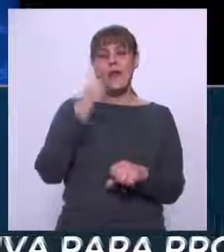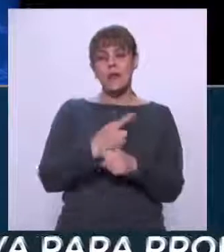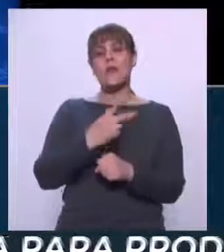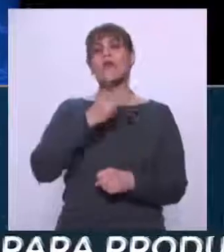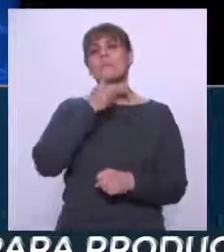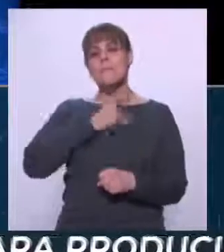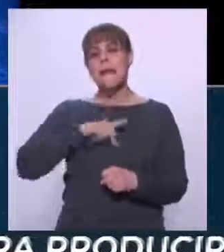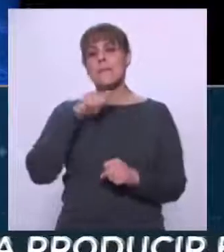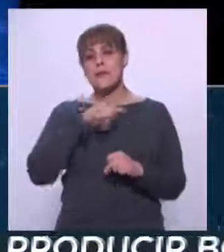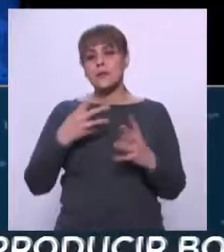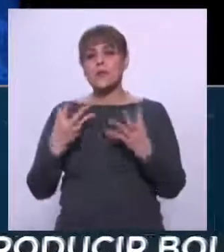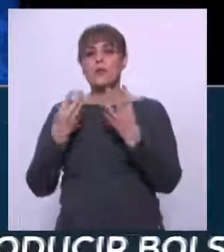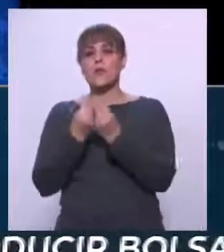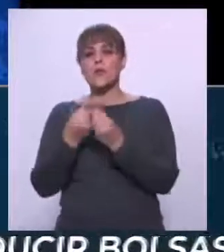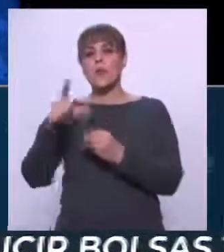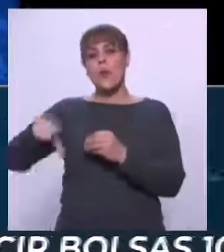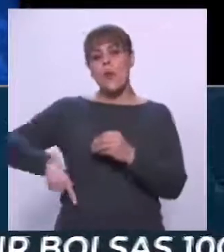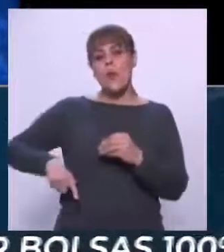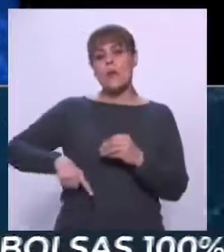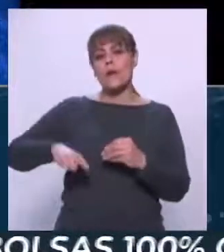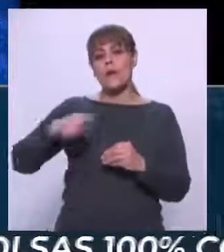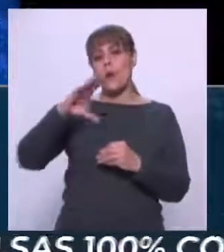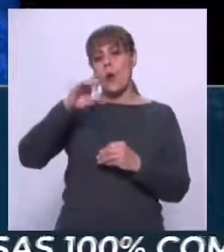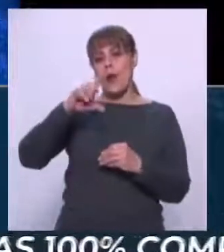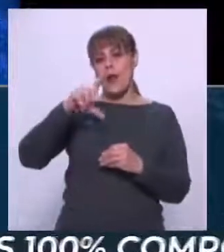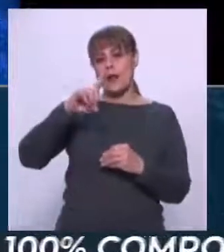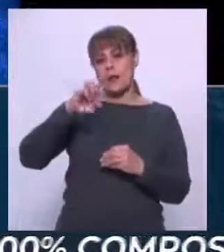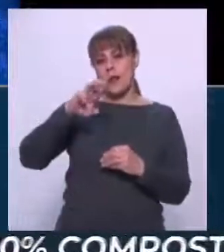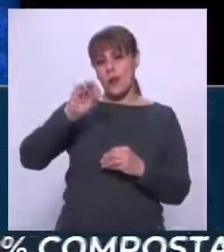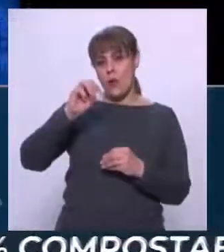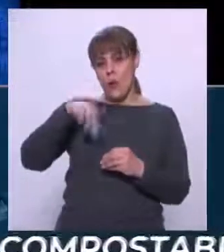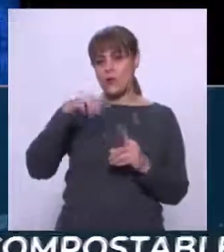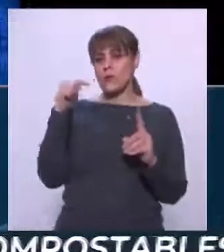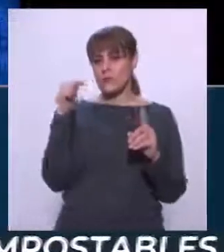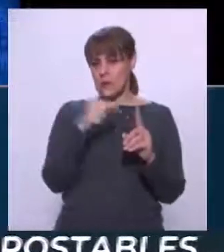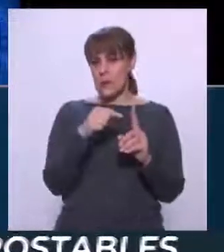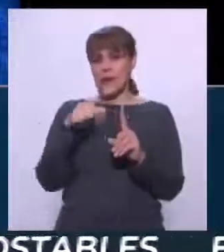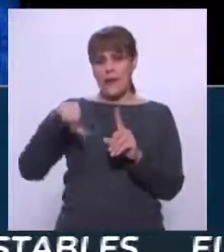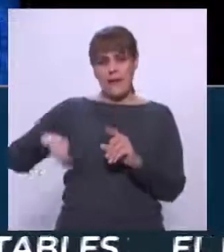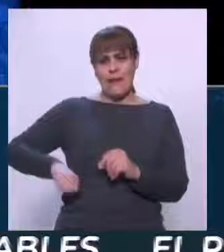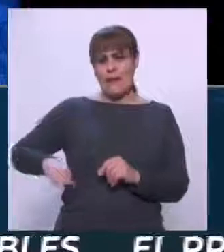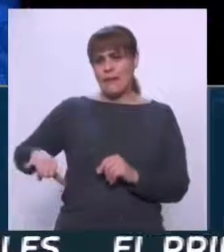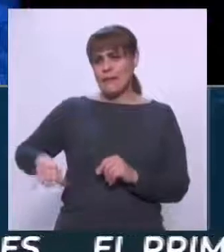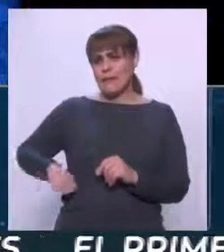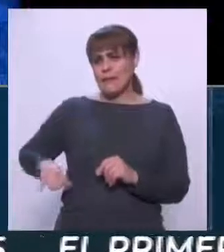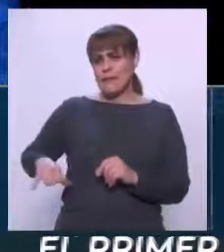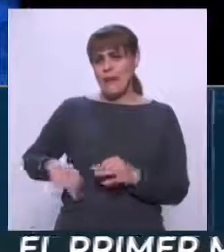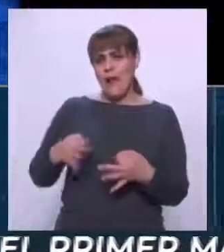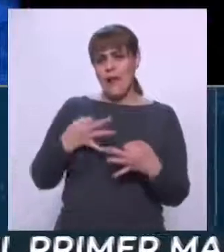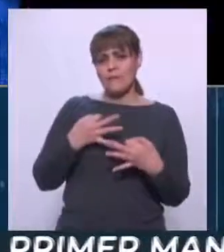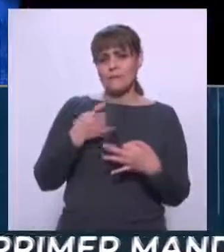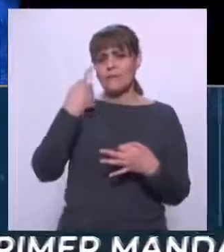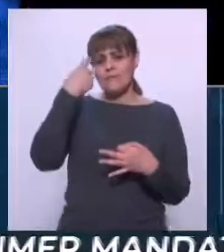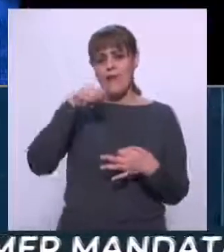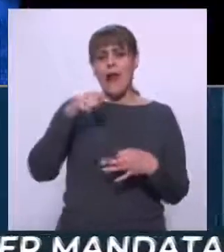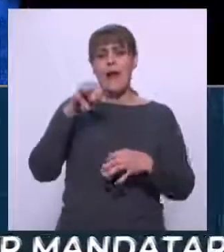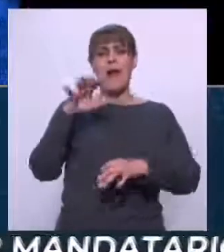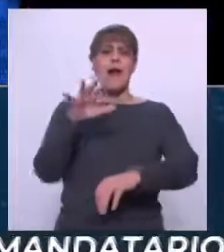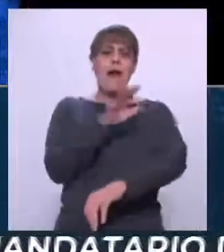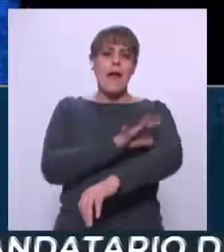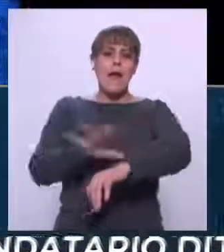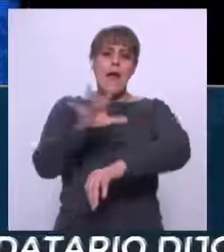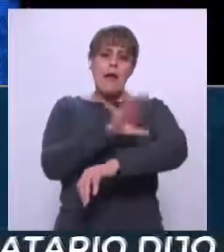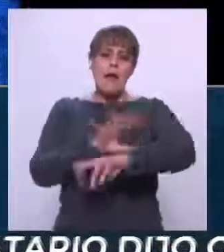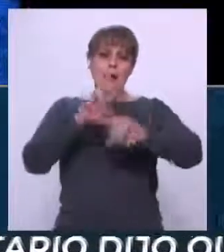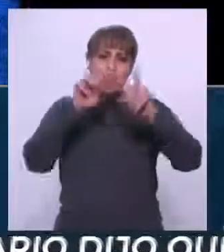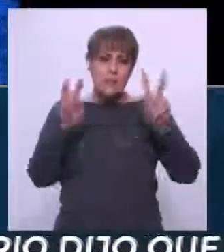con Felipe Calderón, y un personaje con enormes intereses en el sector energético, que era